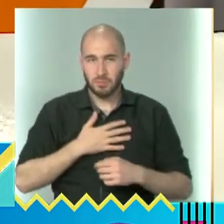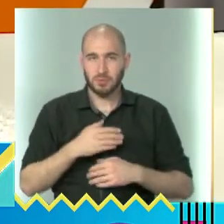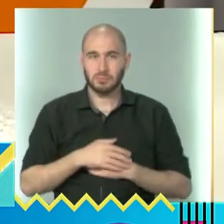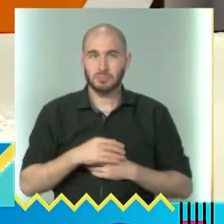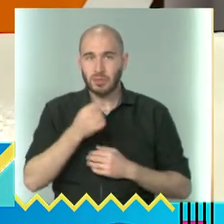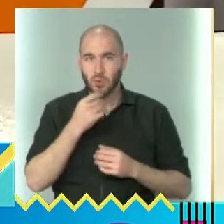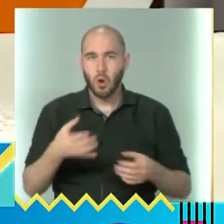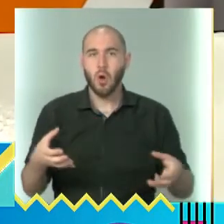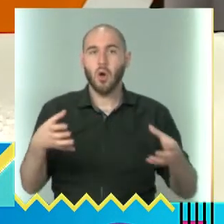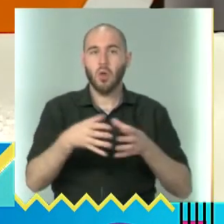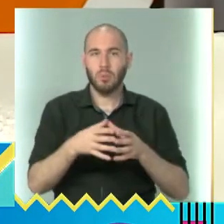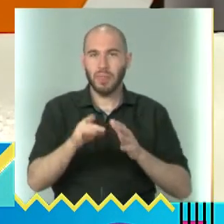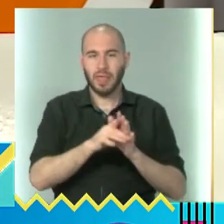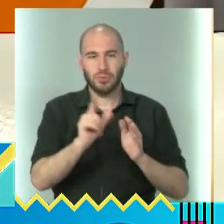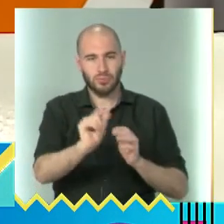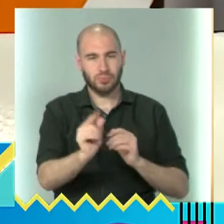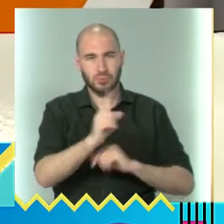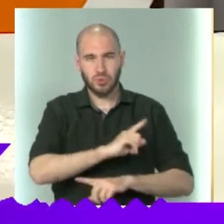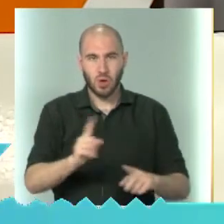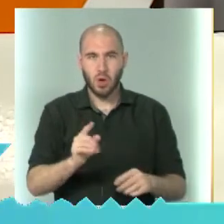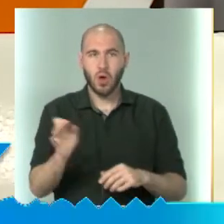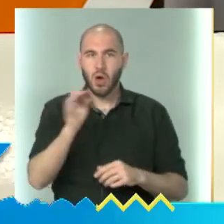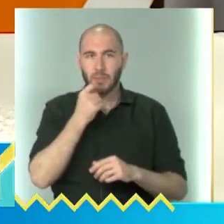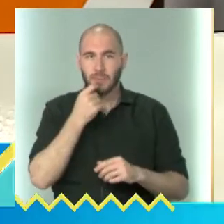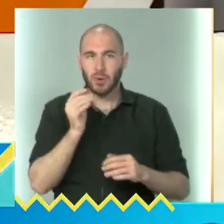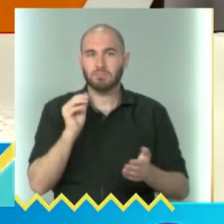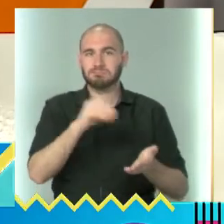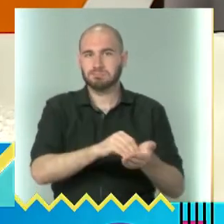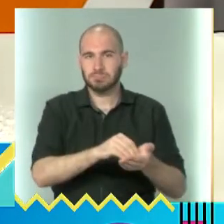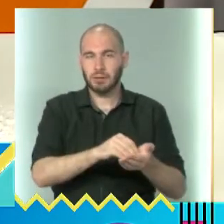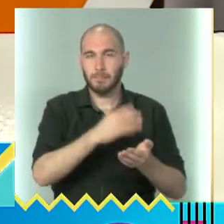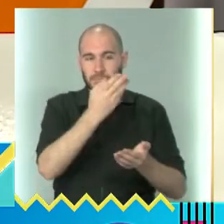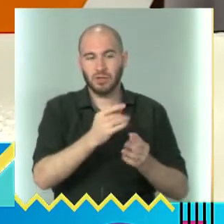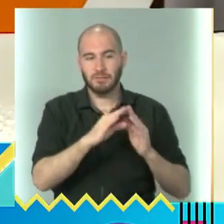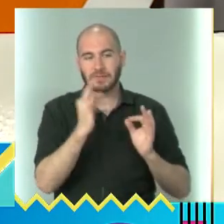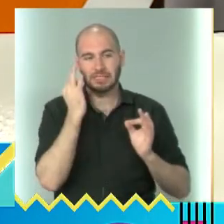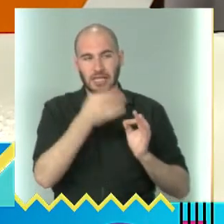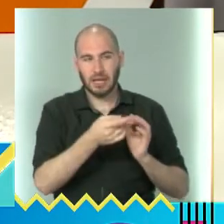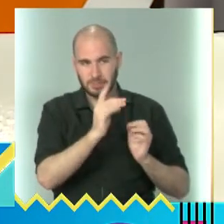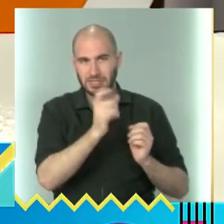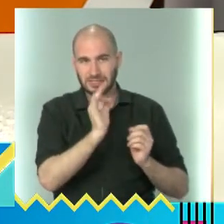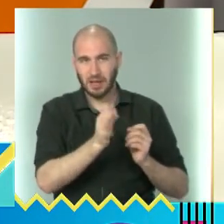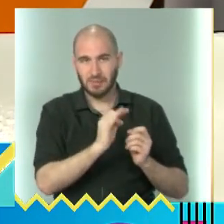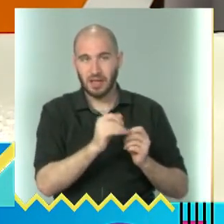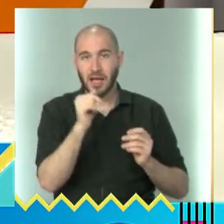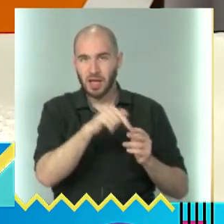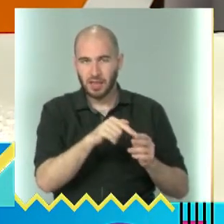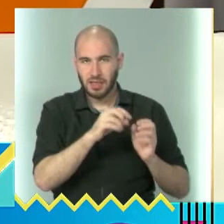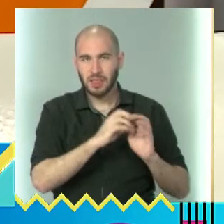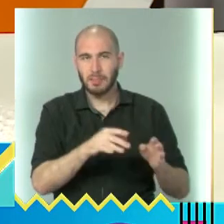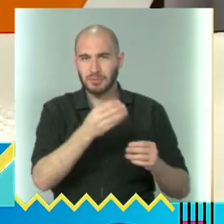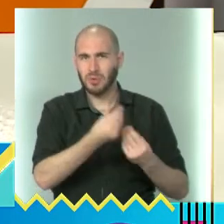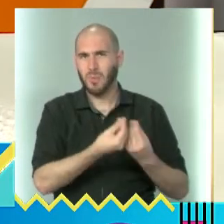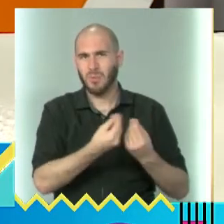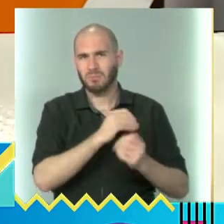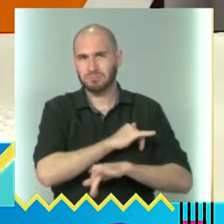una masa no es un dato menor, o cuando nosotros lo ponemos en un lugar donde se lo contamos al vecino, es una persona que lo sabe, cuando lo ponemos ahí, lo pueden saber miles